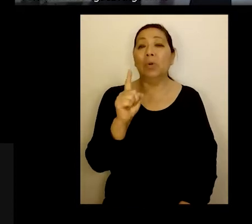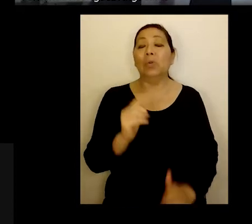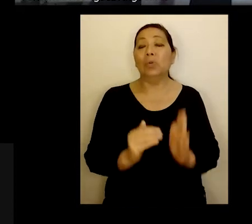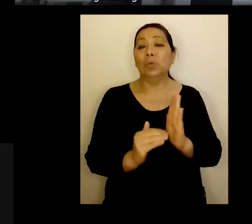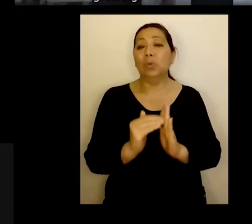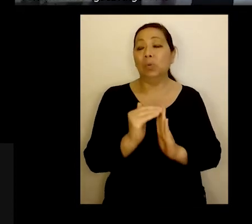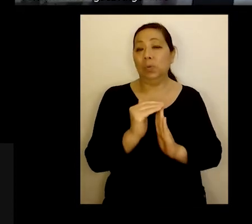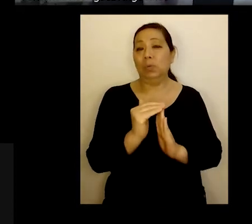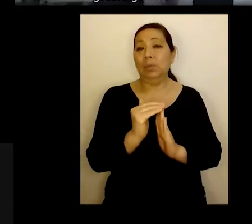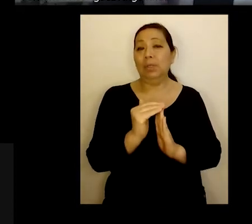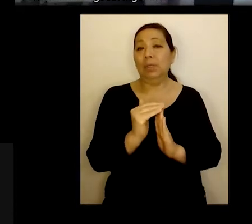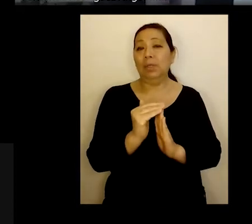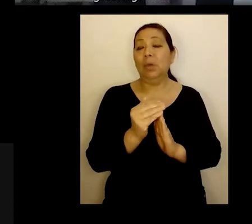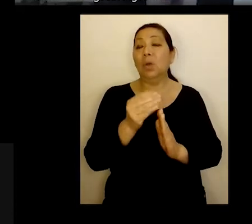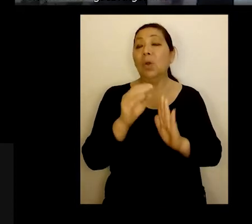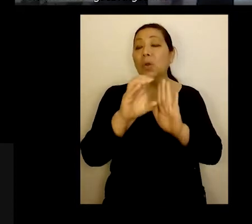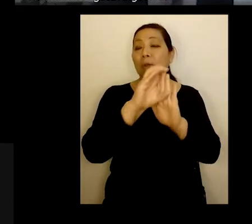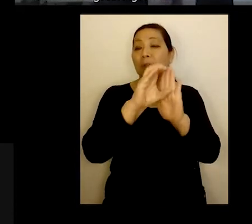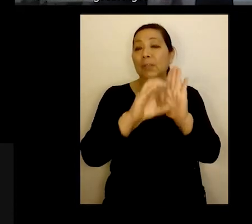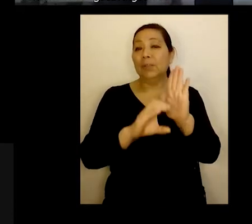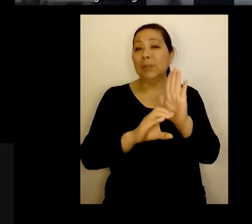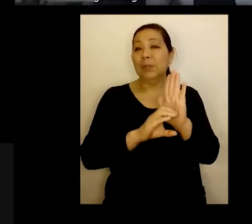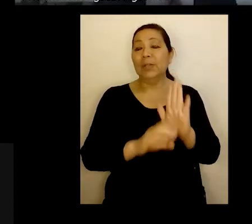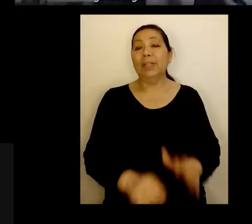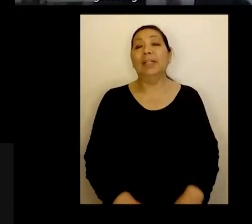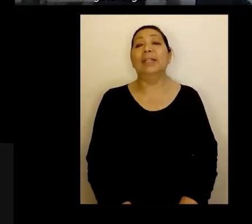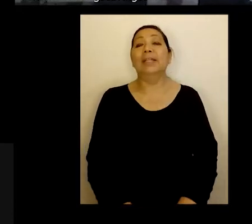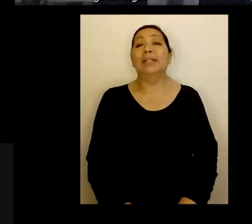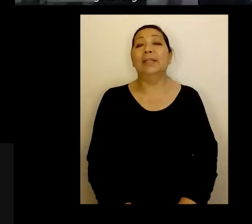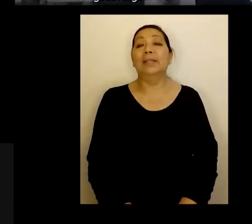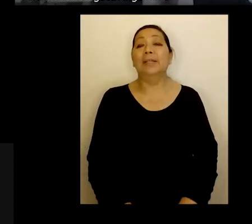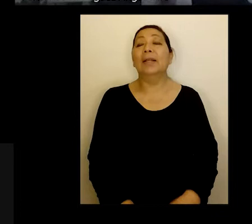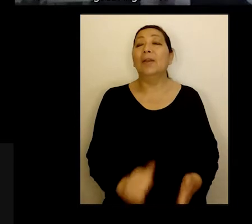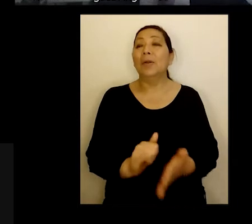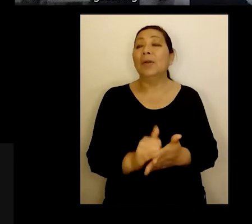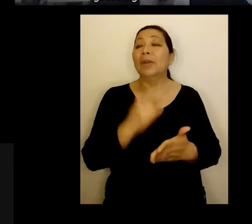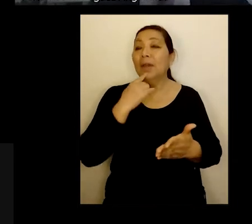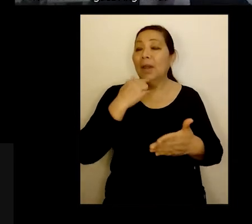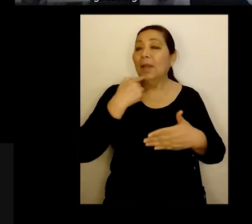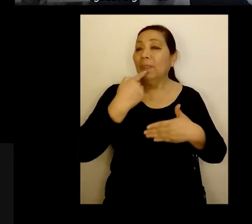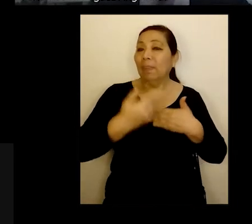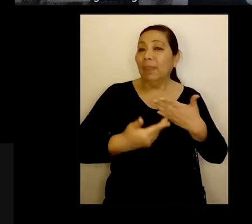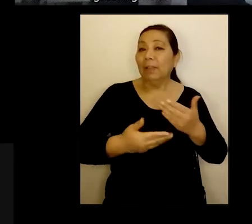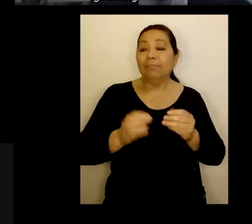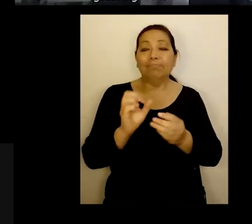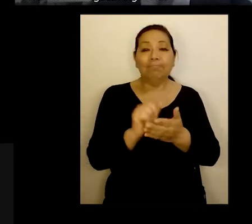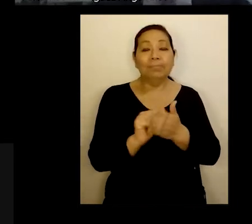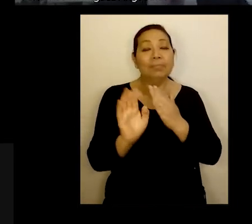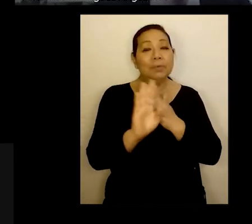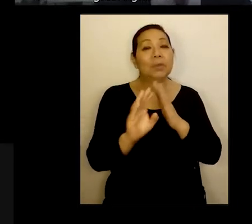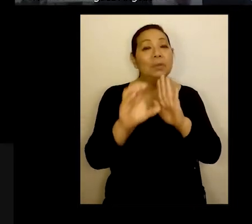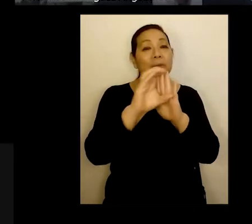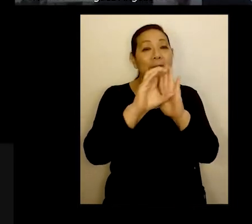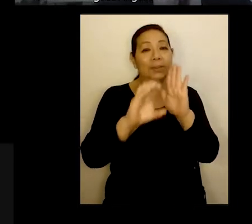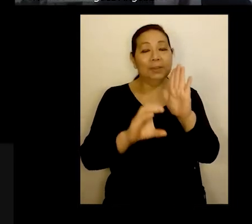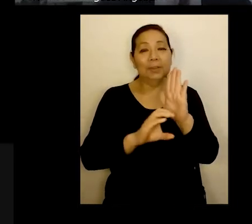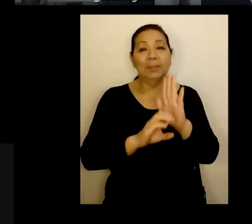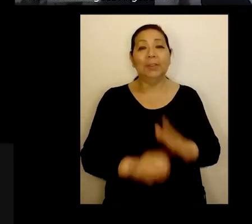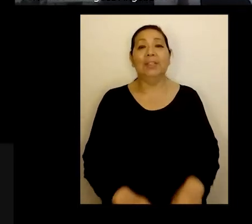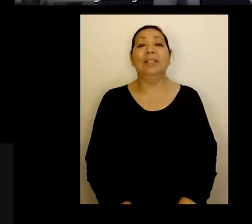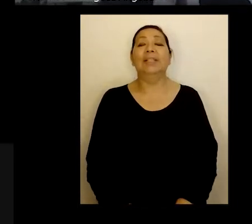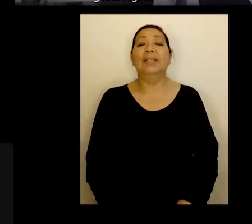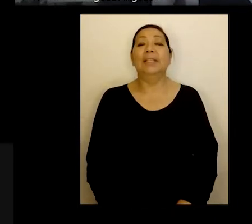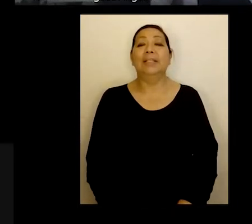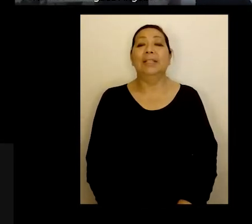Corte Superior, la Sala Constitucional. Lo que ha generado nuestro recurso de agravio constitucional.